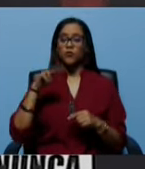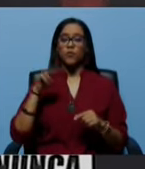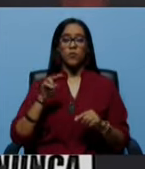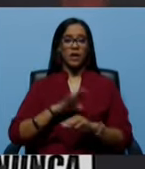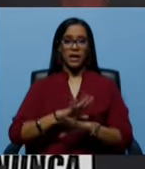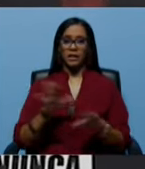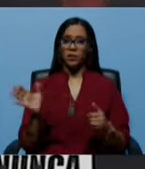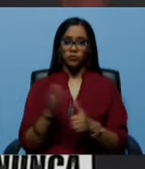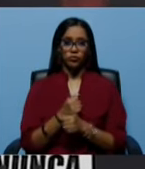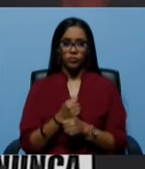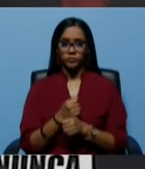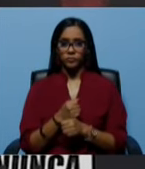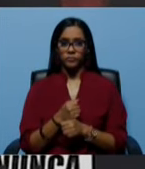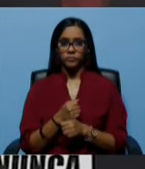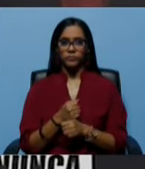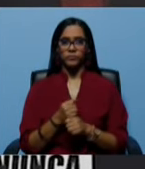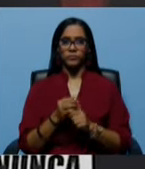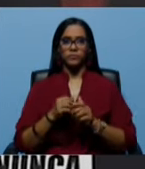nunca.